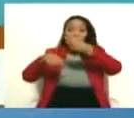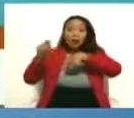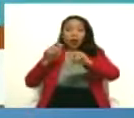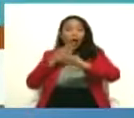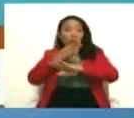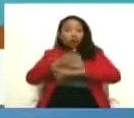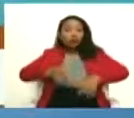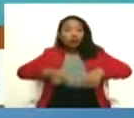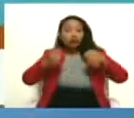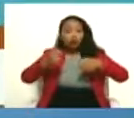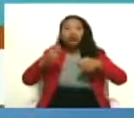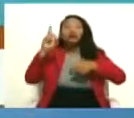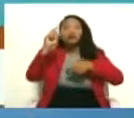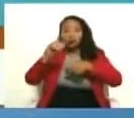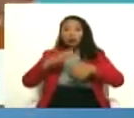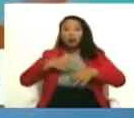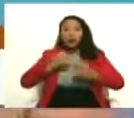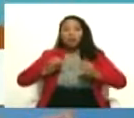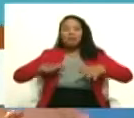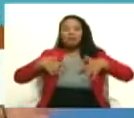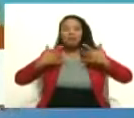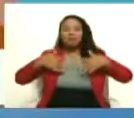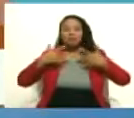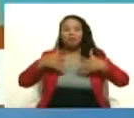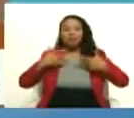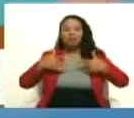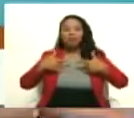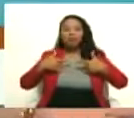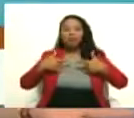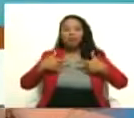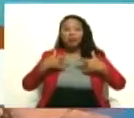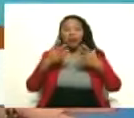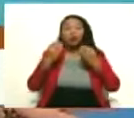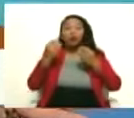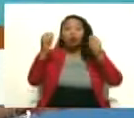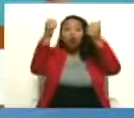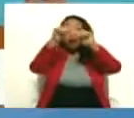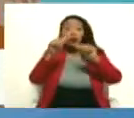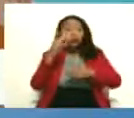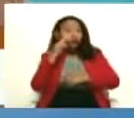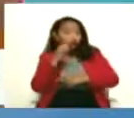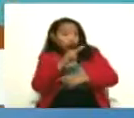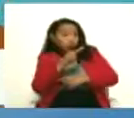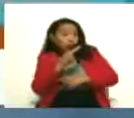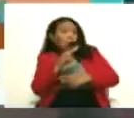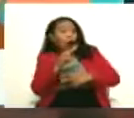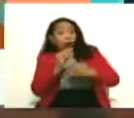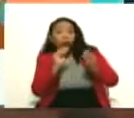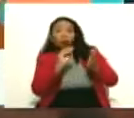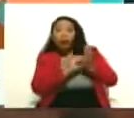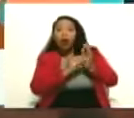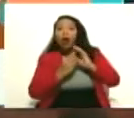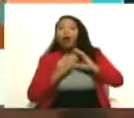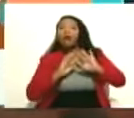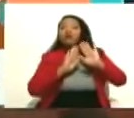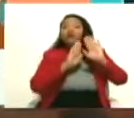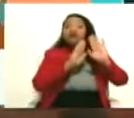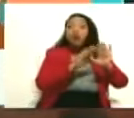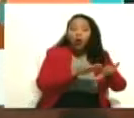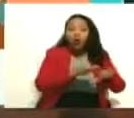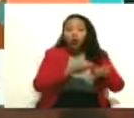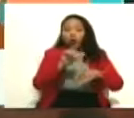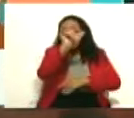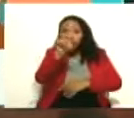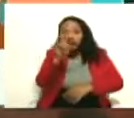los mercados, y que también con alegría han llegado, como muchos artistas que hemos visto, colocándose del lado del Esequibo en